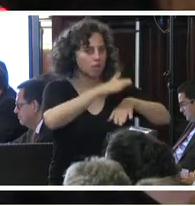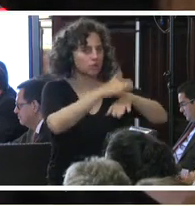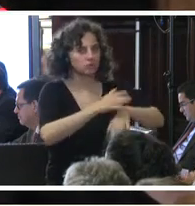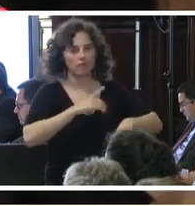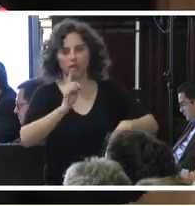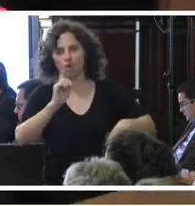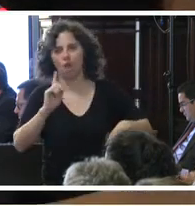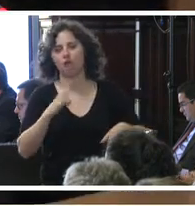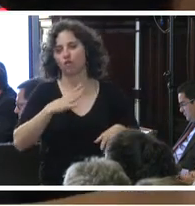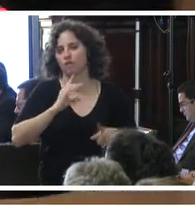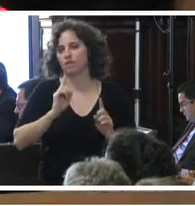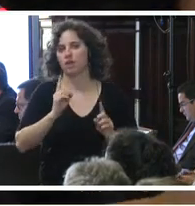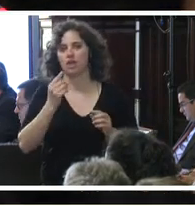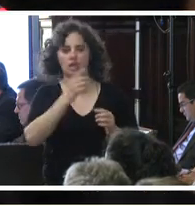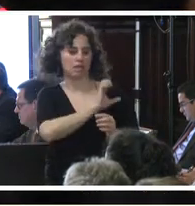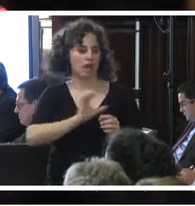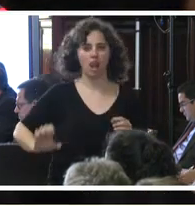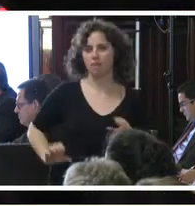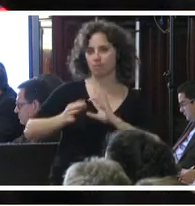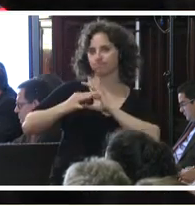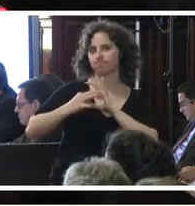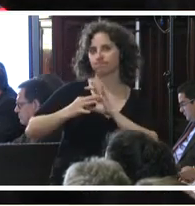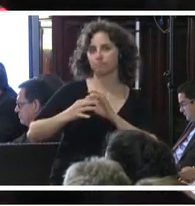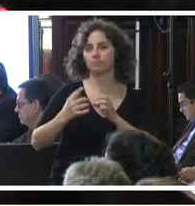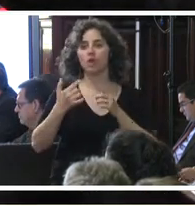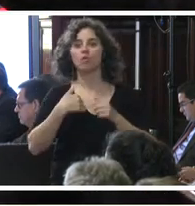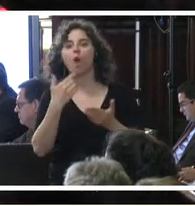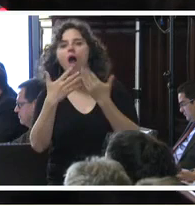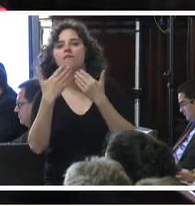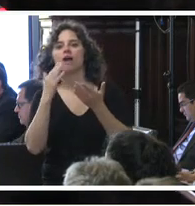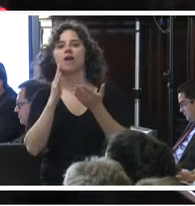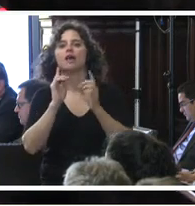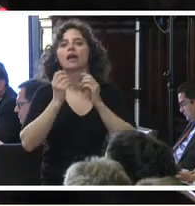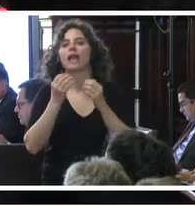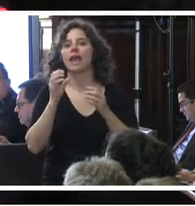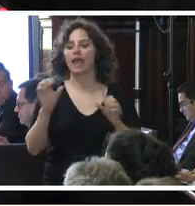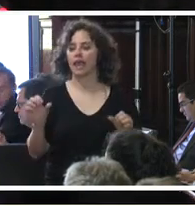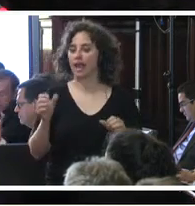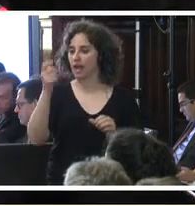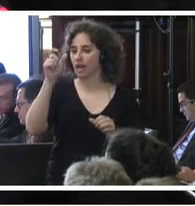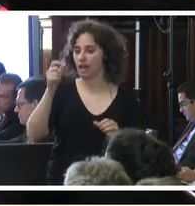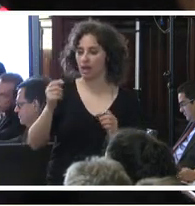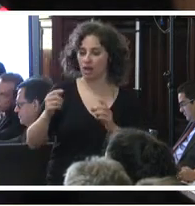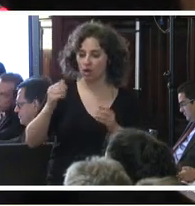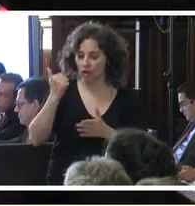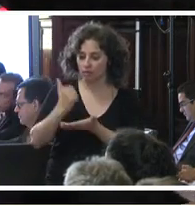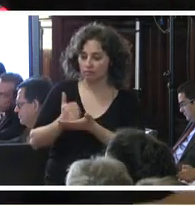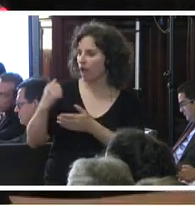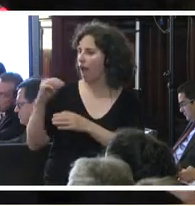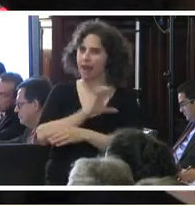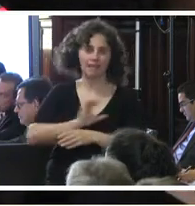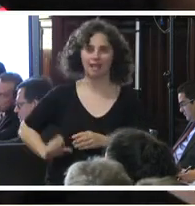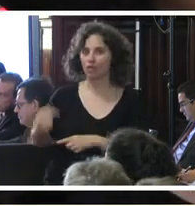responsables, quienes dependen directamente del Estado. Cuando yo me refería inclusive que el actor que permanece en esta línea de tiempo es el